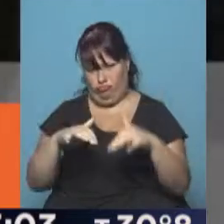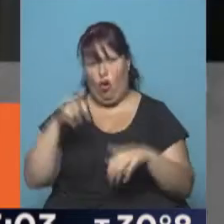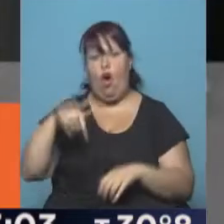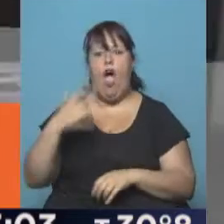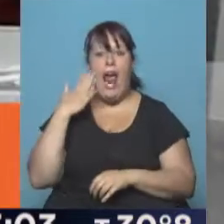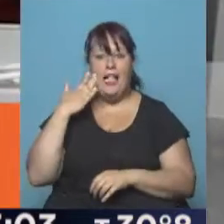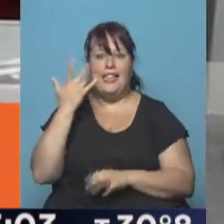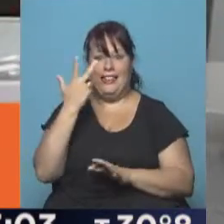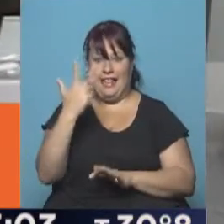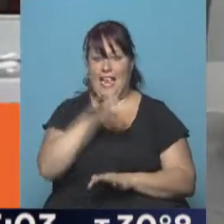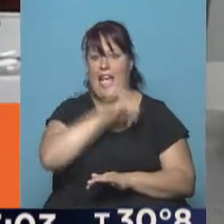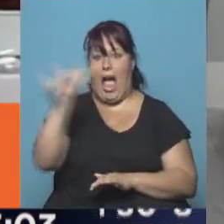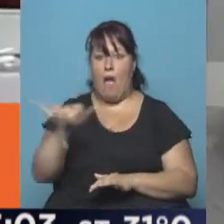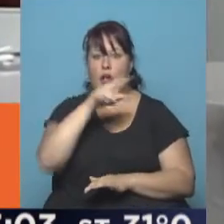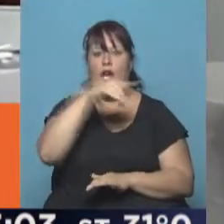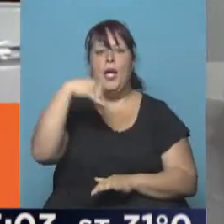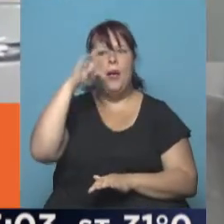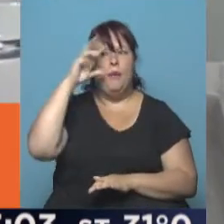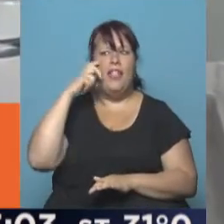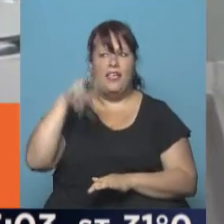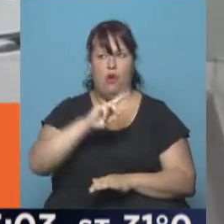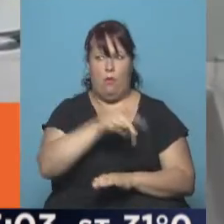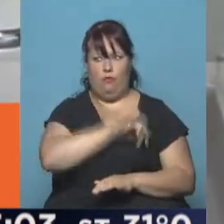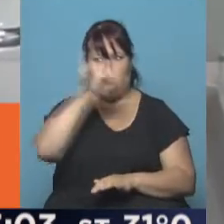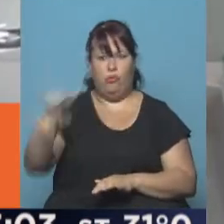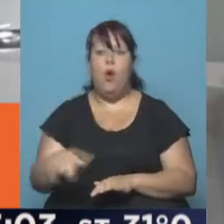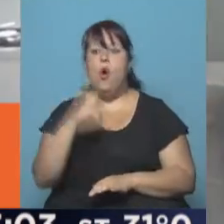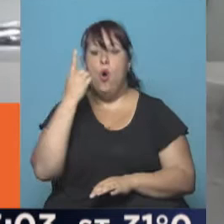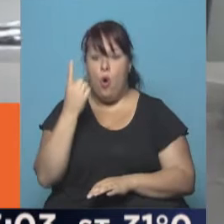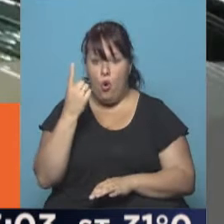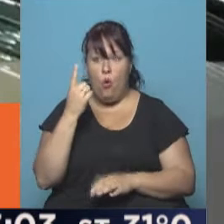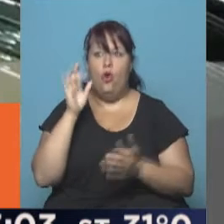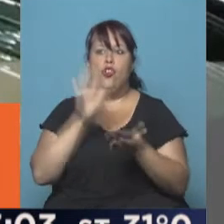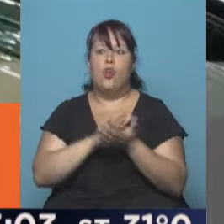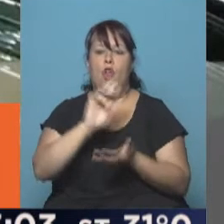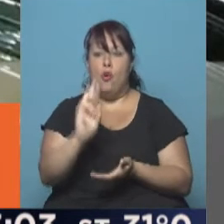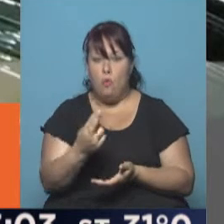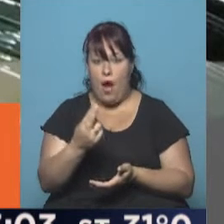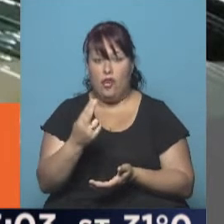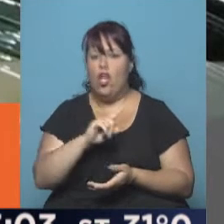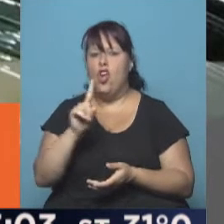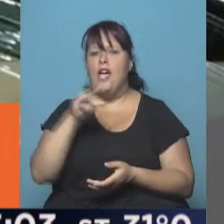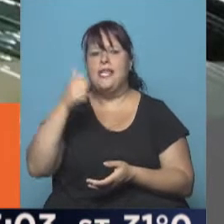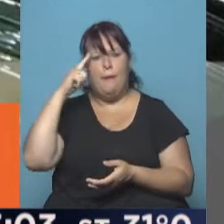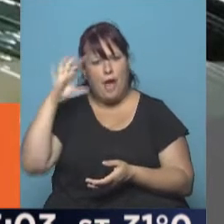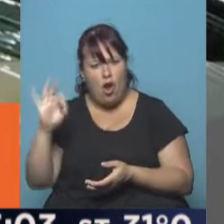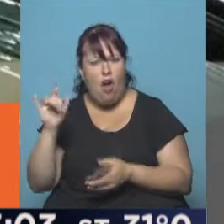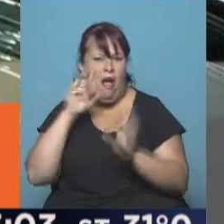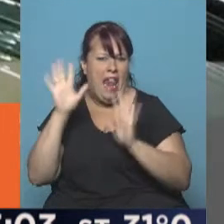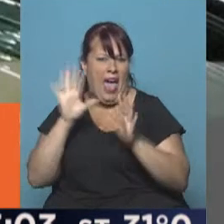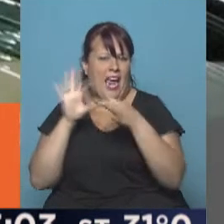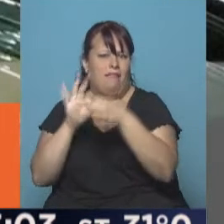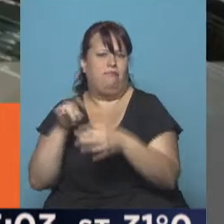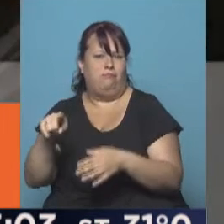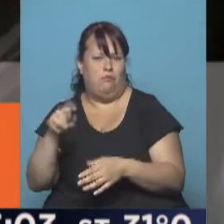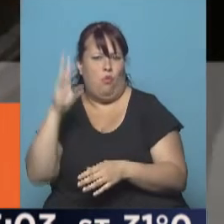Esta tarde tres vuelos saldrán desde Medellín con los cuerpos. Una de ellos con las víctimas que no eran de Chapecó o que no tenían relación